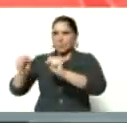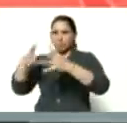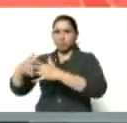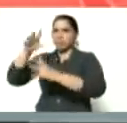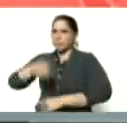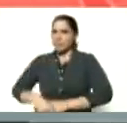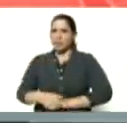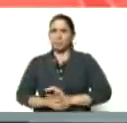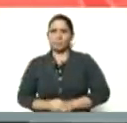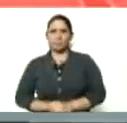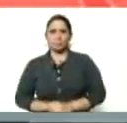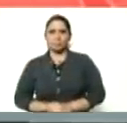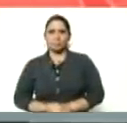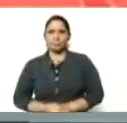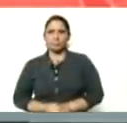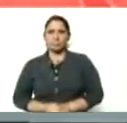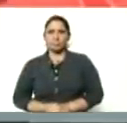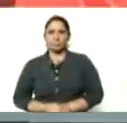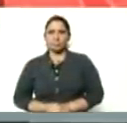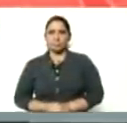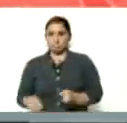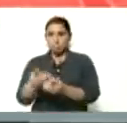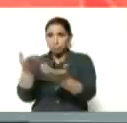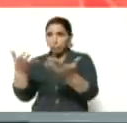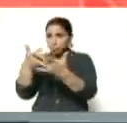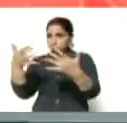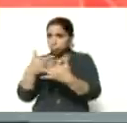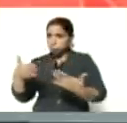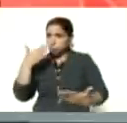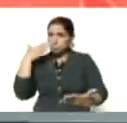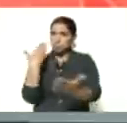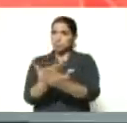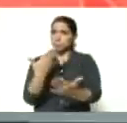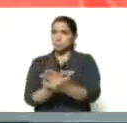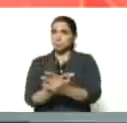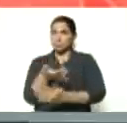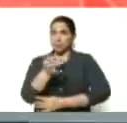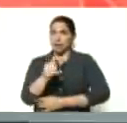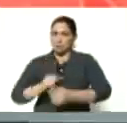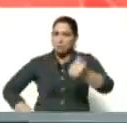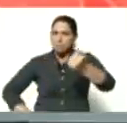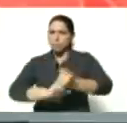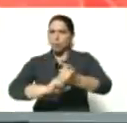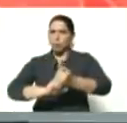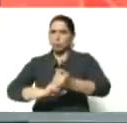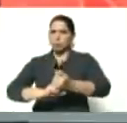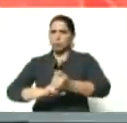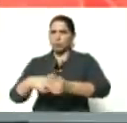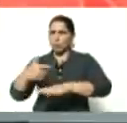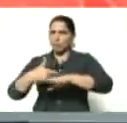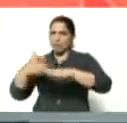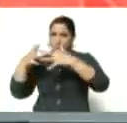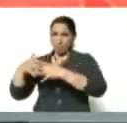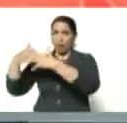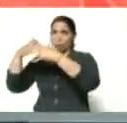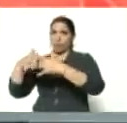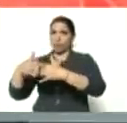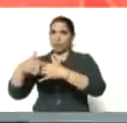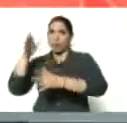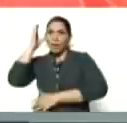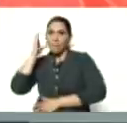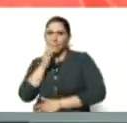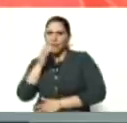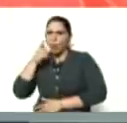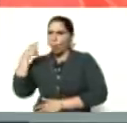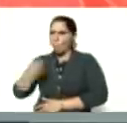Estados Unidos. Ahí están los documentos desclasificados del apoyo del gobierno de Estados Unidos a Capriles. Era su